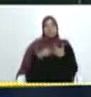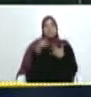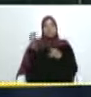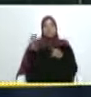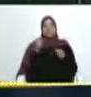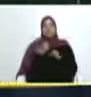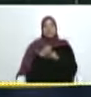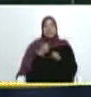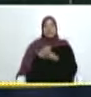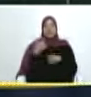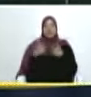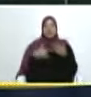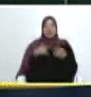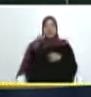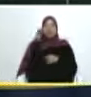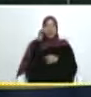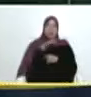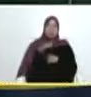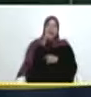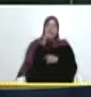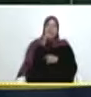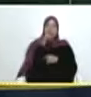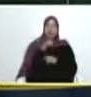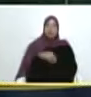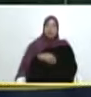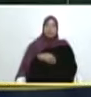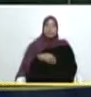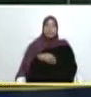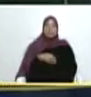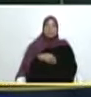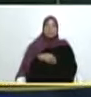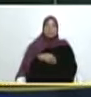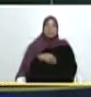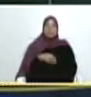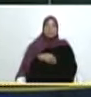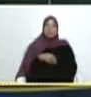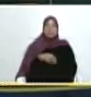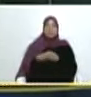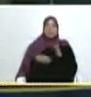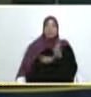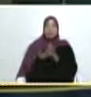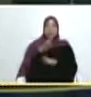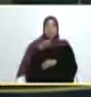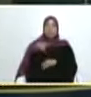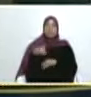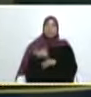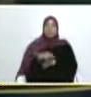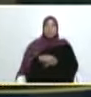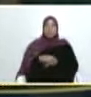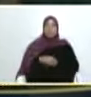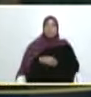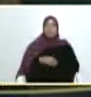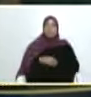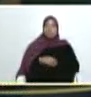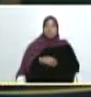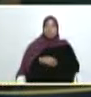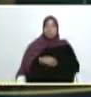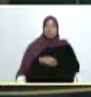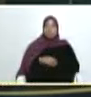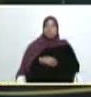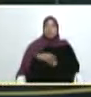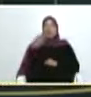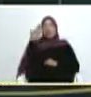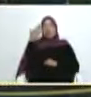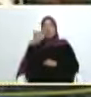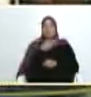base, sectoriales, y bueno, nos dirigimos ya a los cierres estatales. Adelante, Josué. Gracias, vicepresidenta.